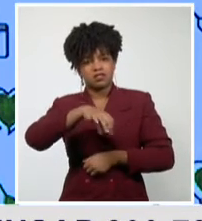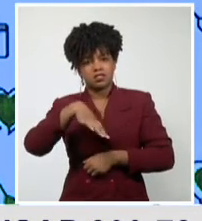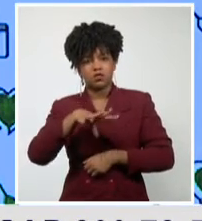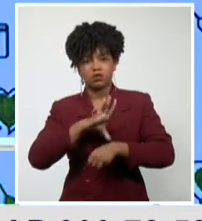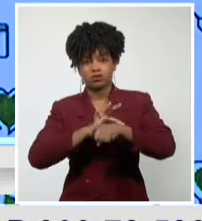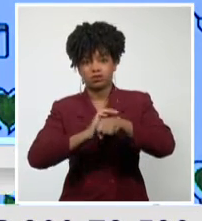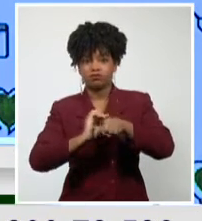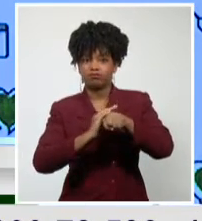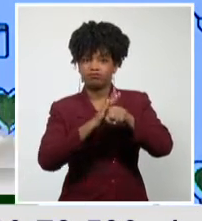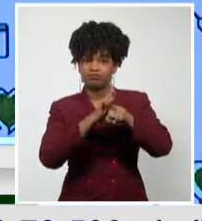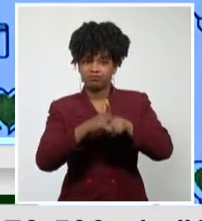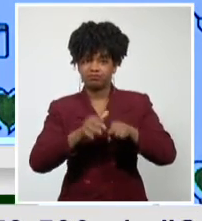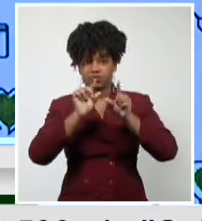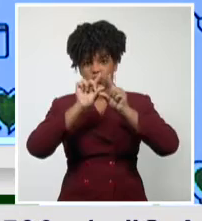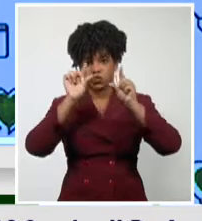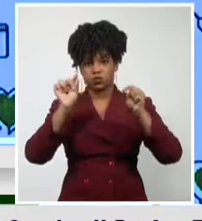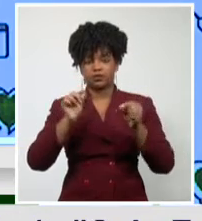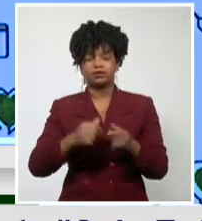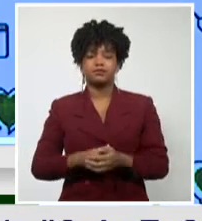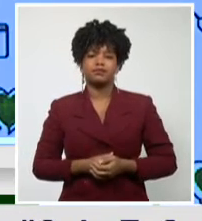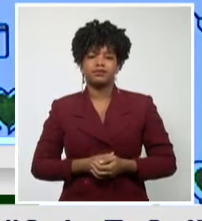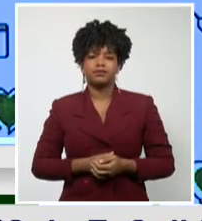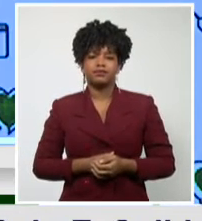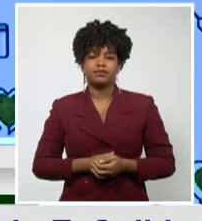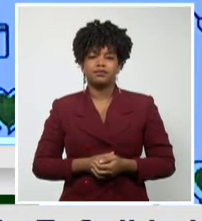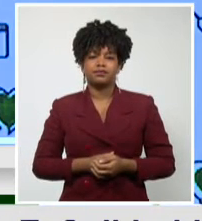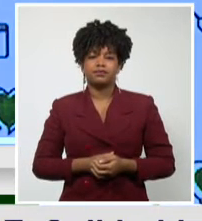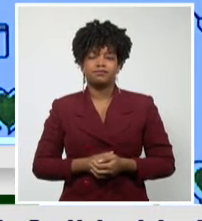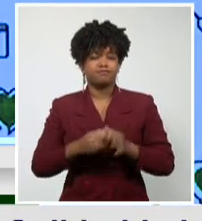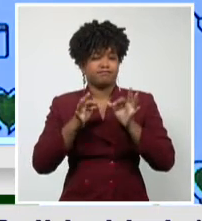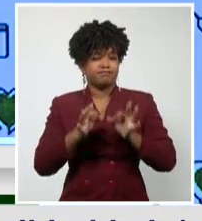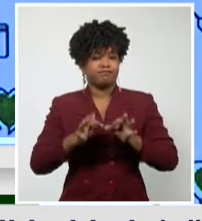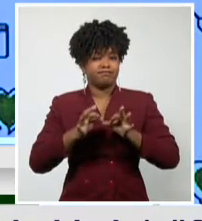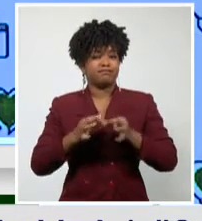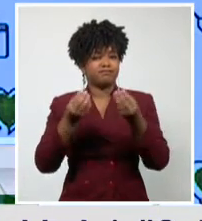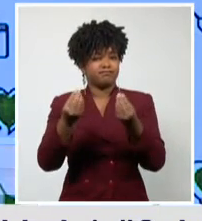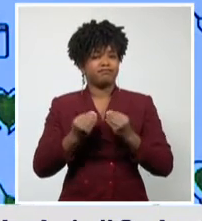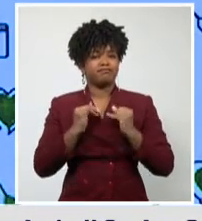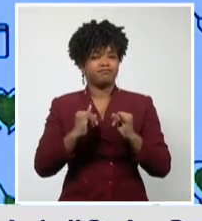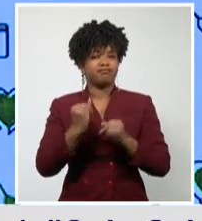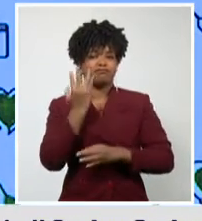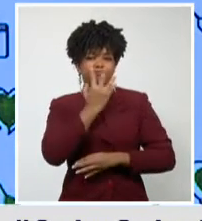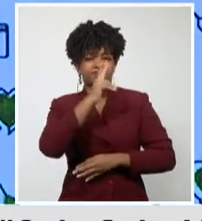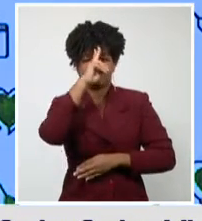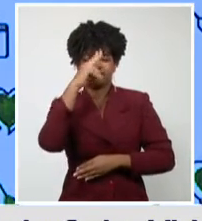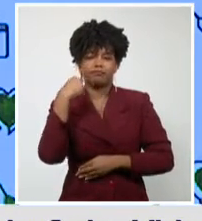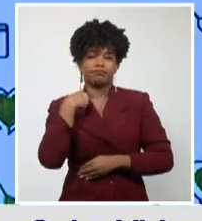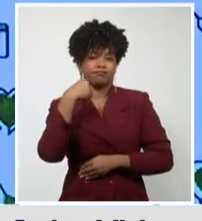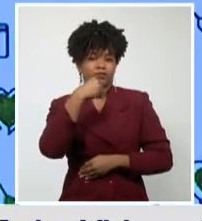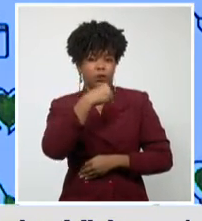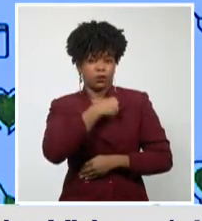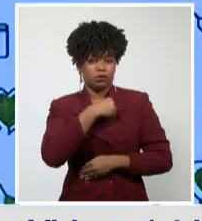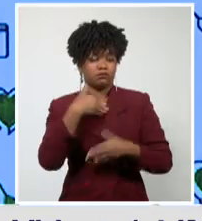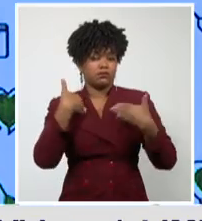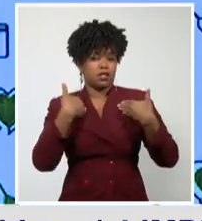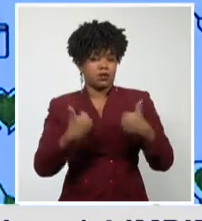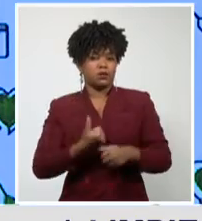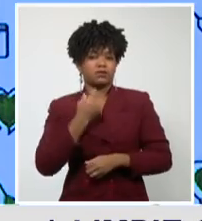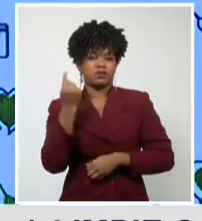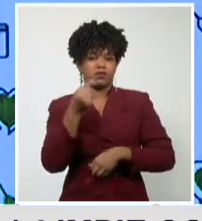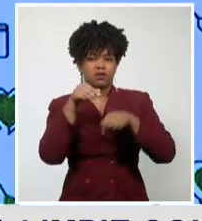país frente a la COVID-19. Nos acompaña, como ya es habitual, el doctor Francisco Durán García, director nacional de epidemiología